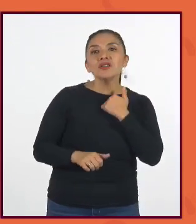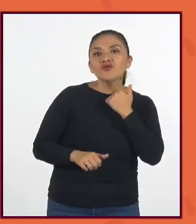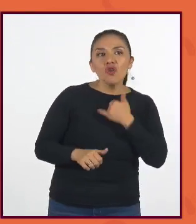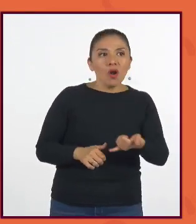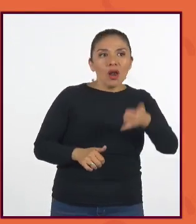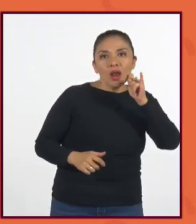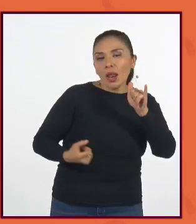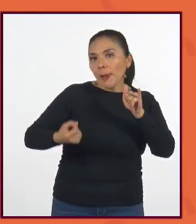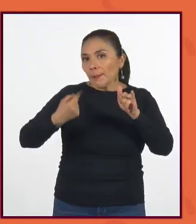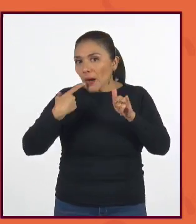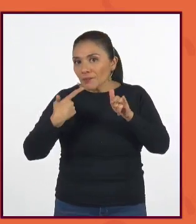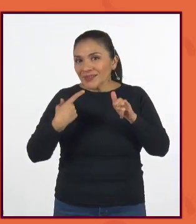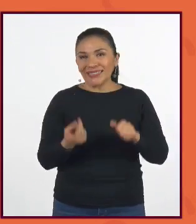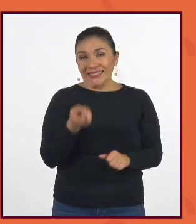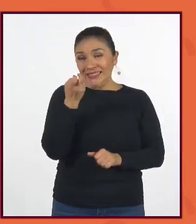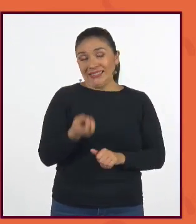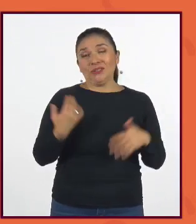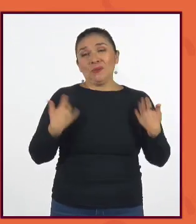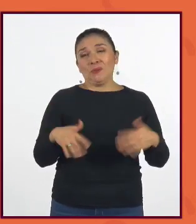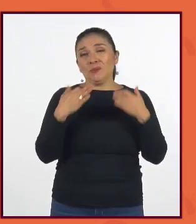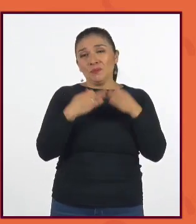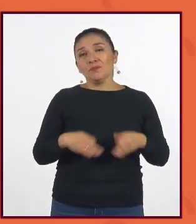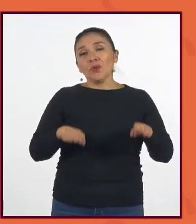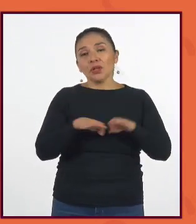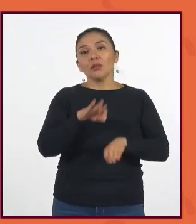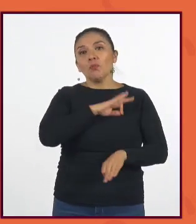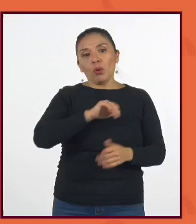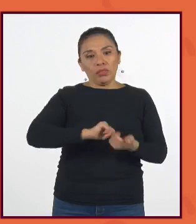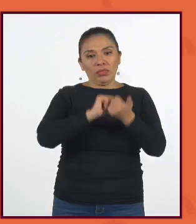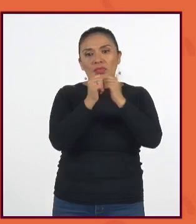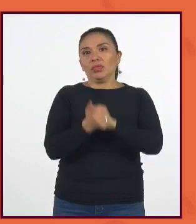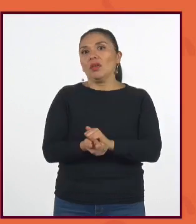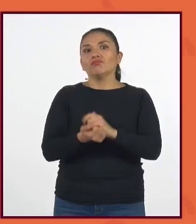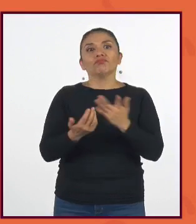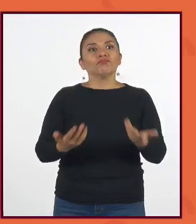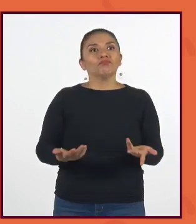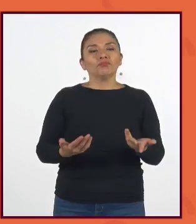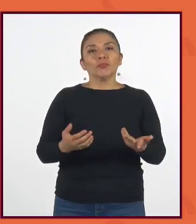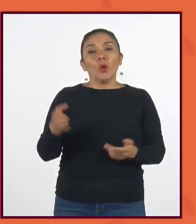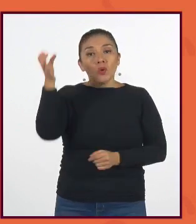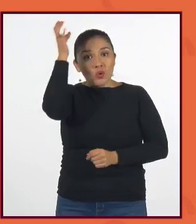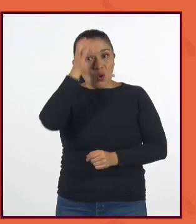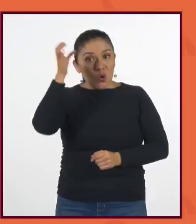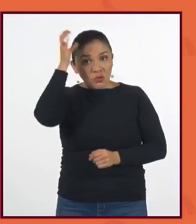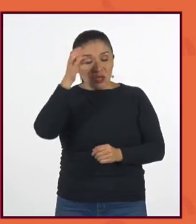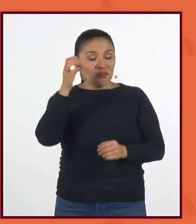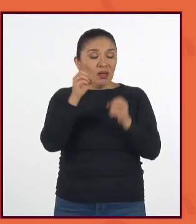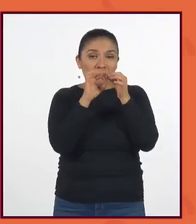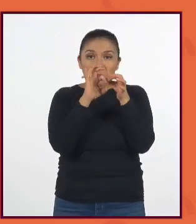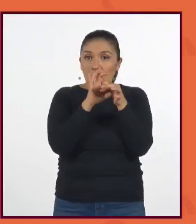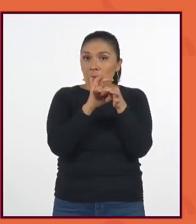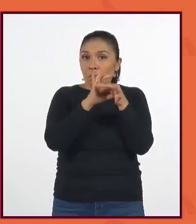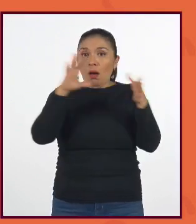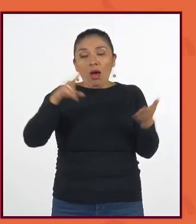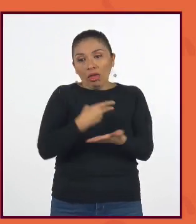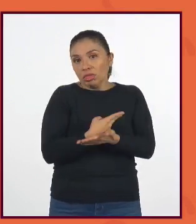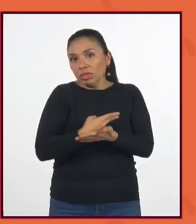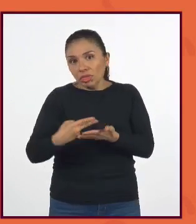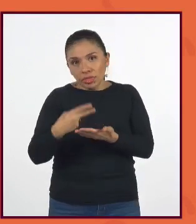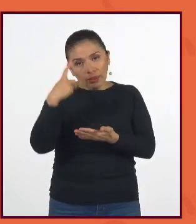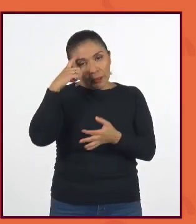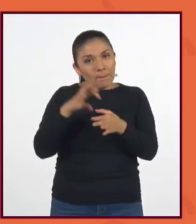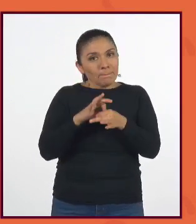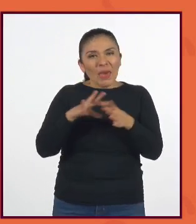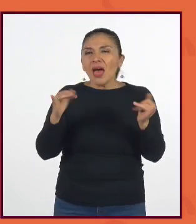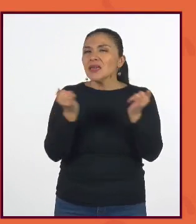muy importante porque puede causar también la pérdida de la conciencia, desmayos, o igual de lo que platicábamos con el